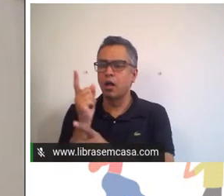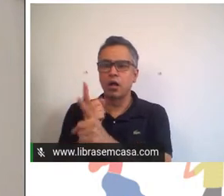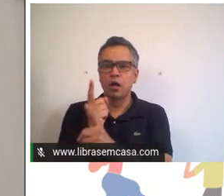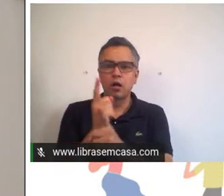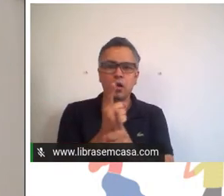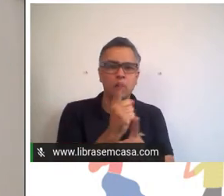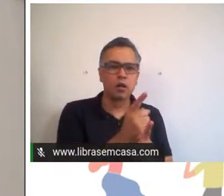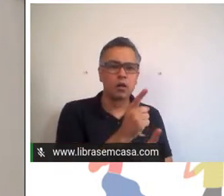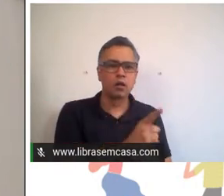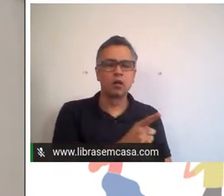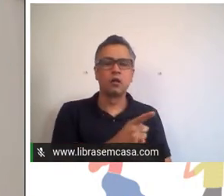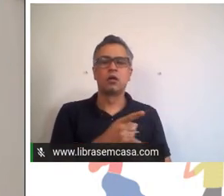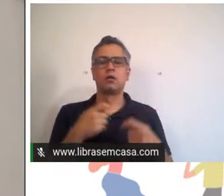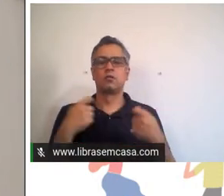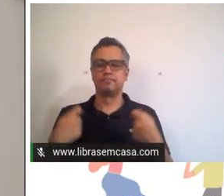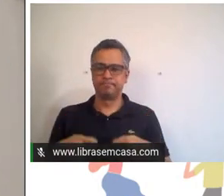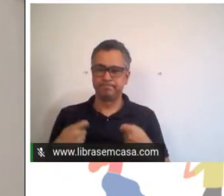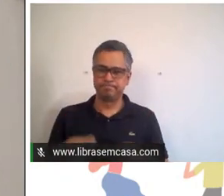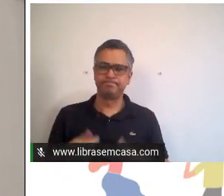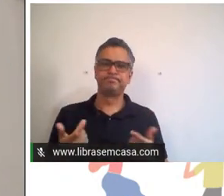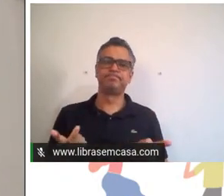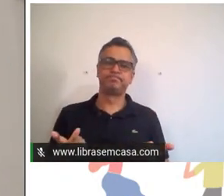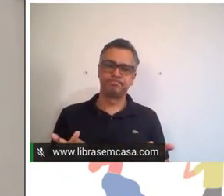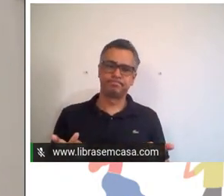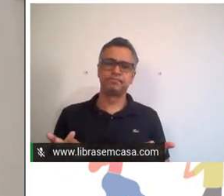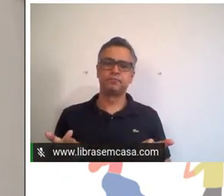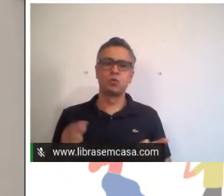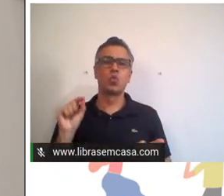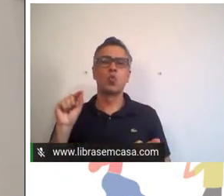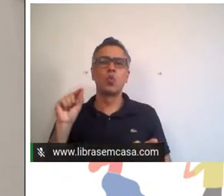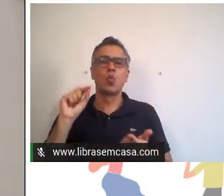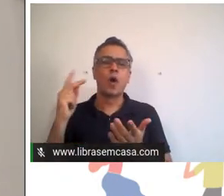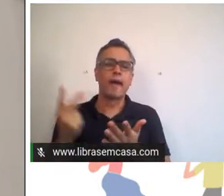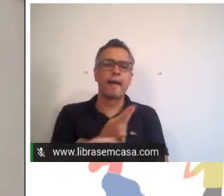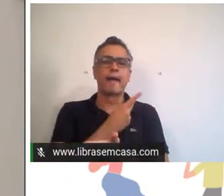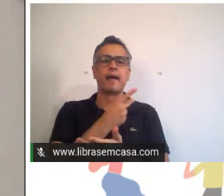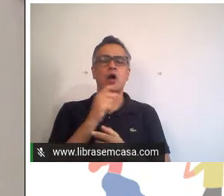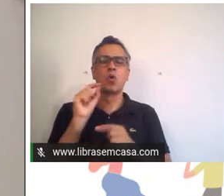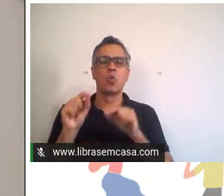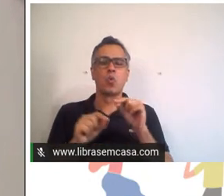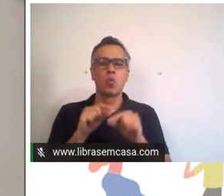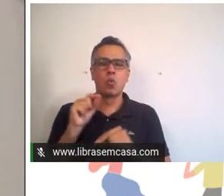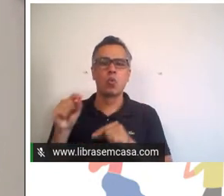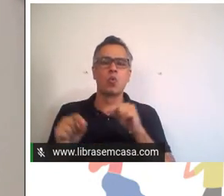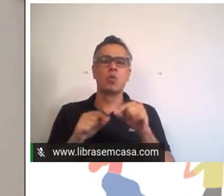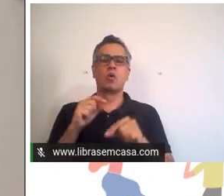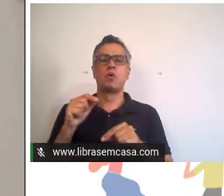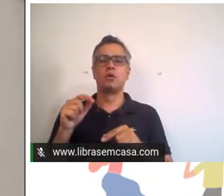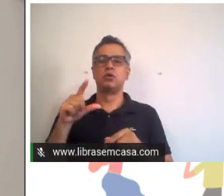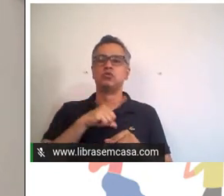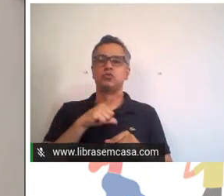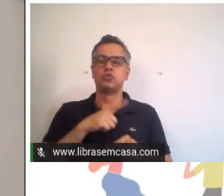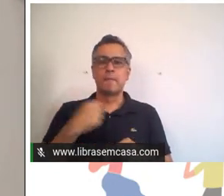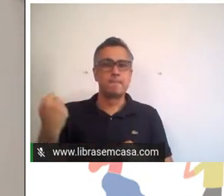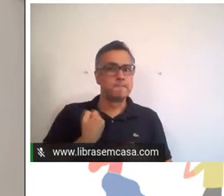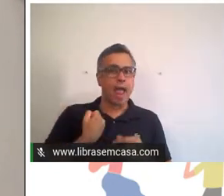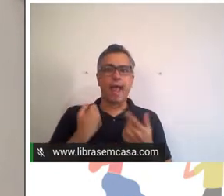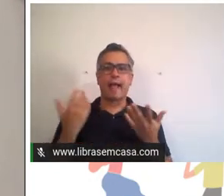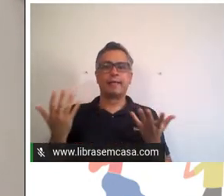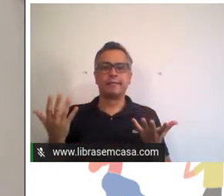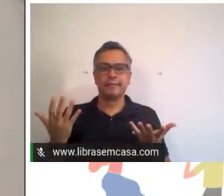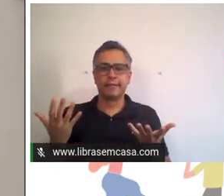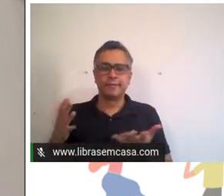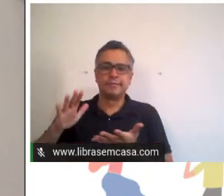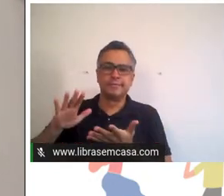de una manera muy exacerbada, lo que está fallando, lo que ya no va más, lo que nos está llevando al colapso, lo que nos está matando literalmente